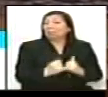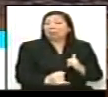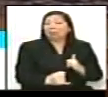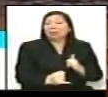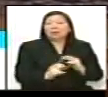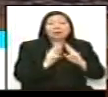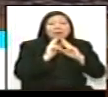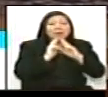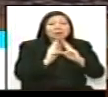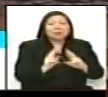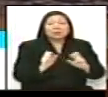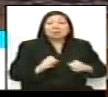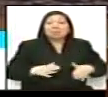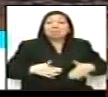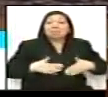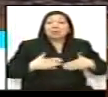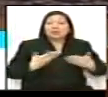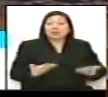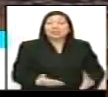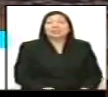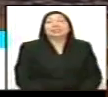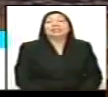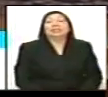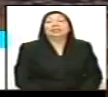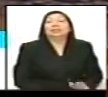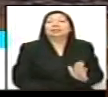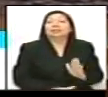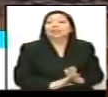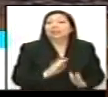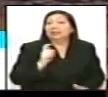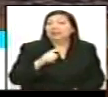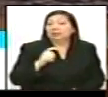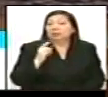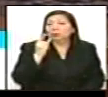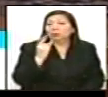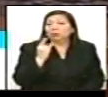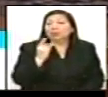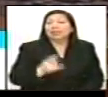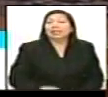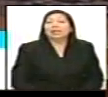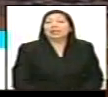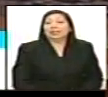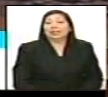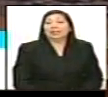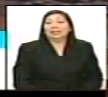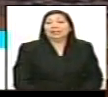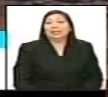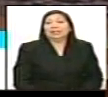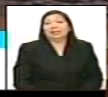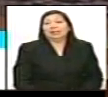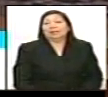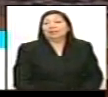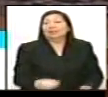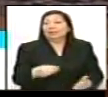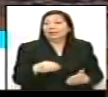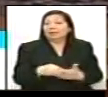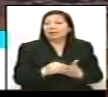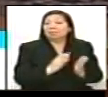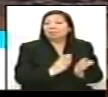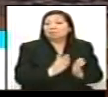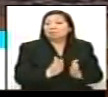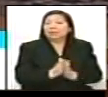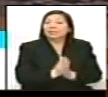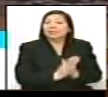sus resultados posibles, y por eso es que surge esta necesidad tan urgente de apelar a medidas mucho